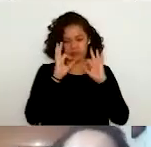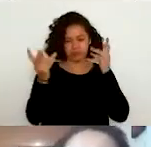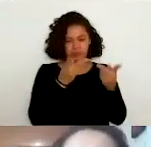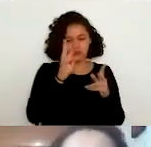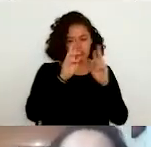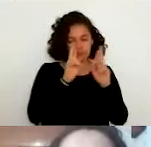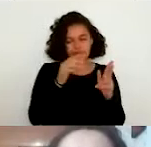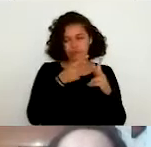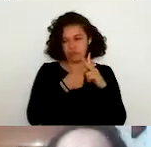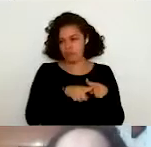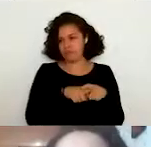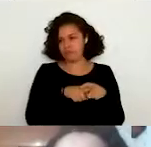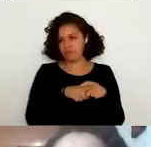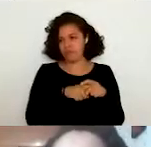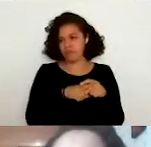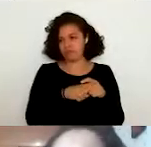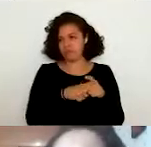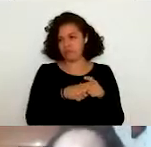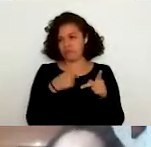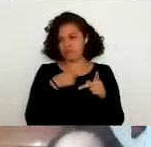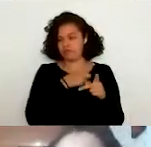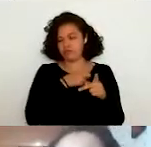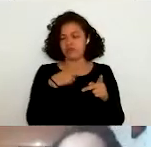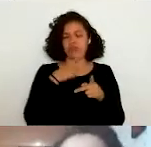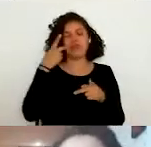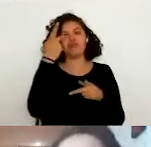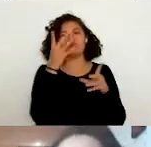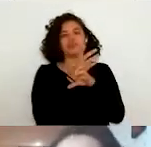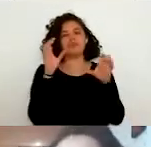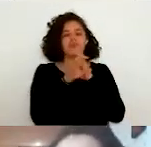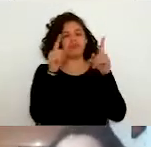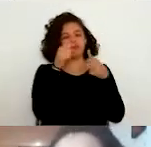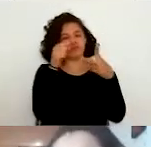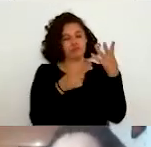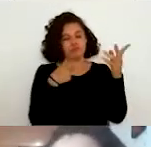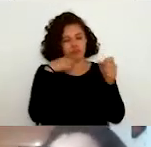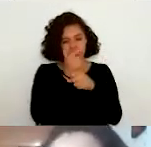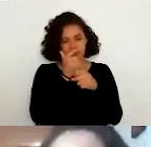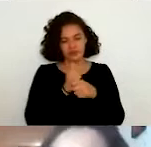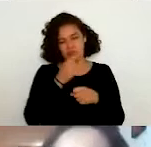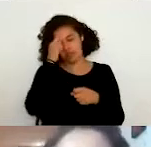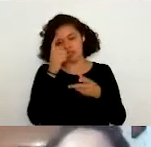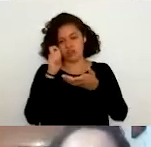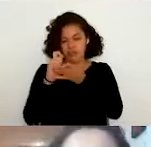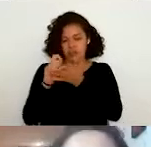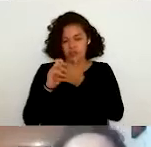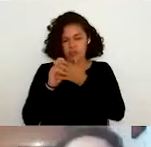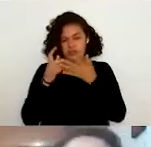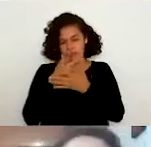¿no? Tengo que identificar ciertos componentes antes de empezar a escribir como tal el